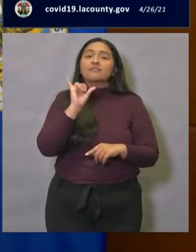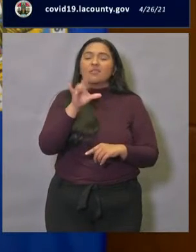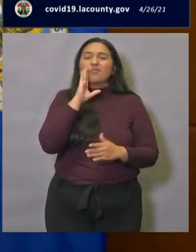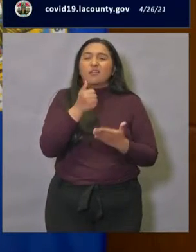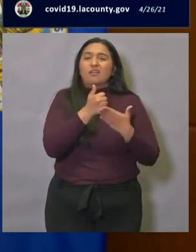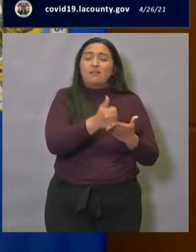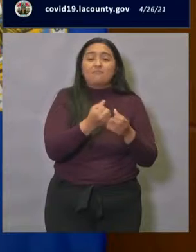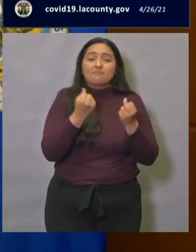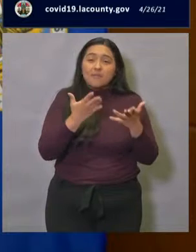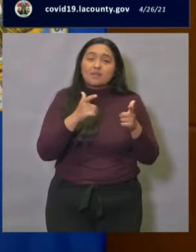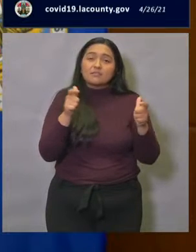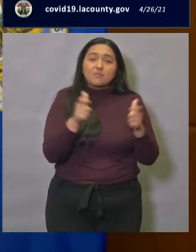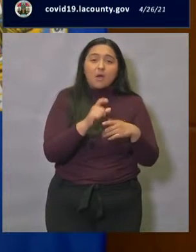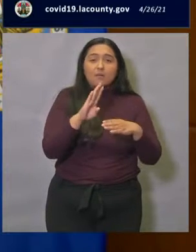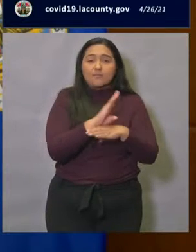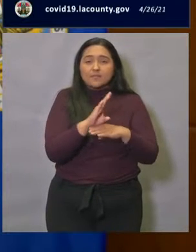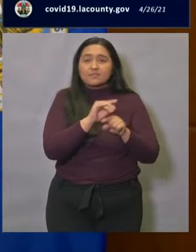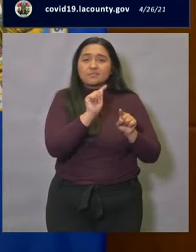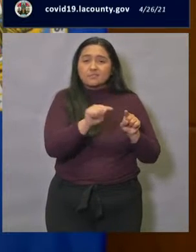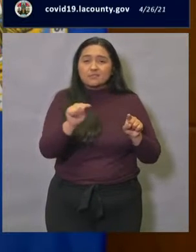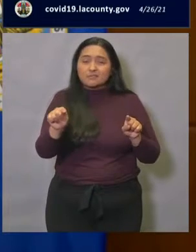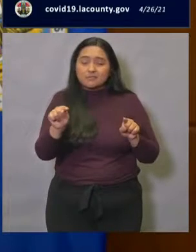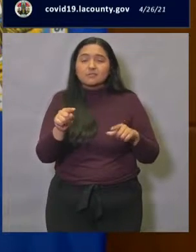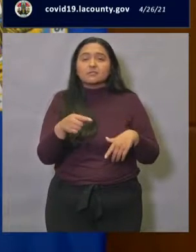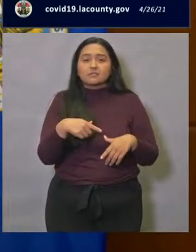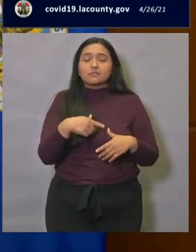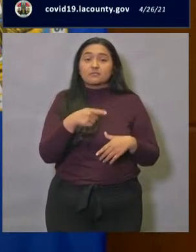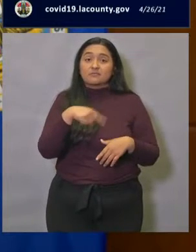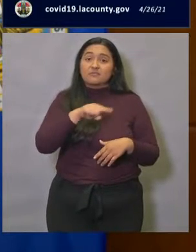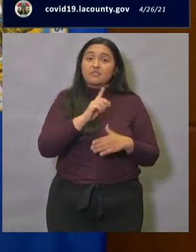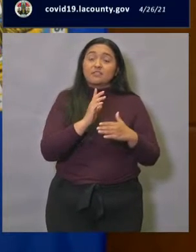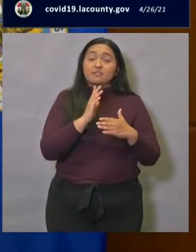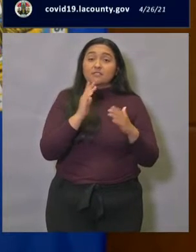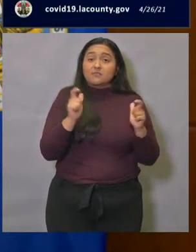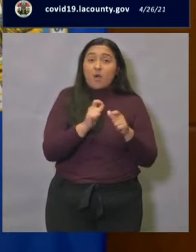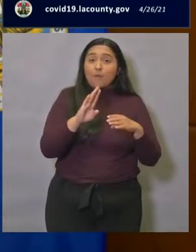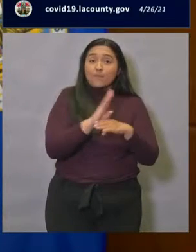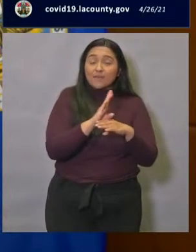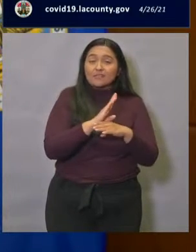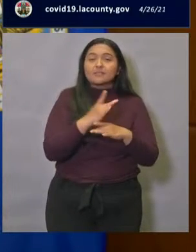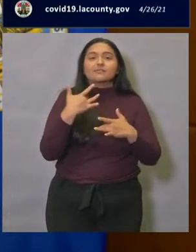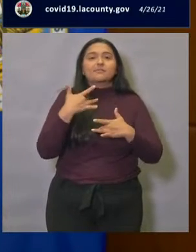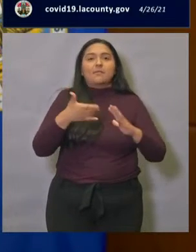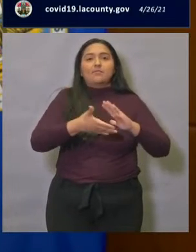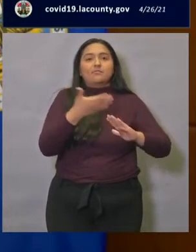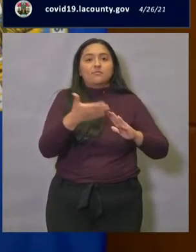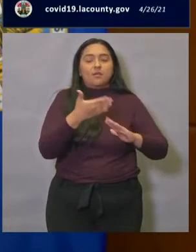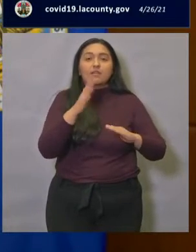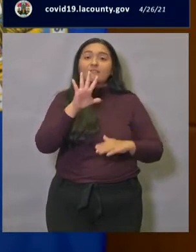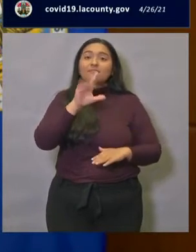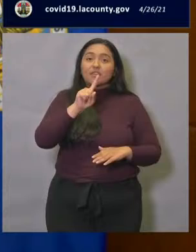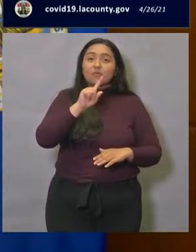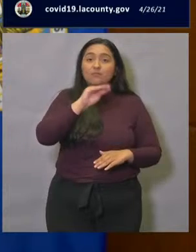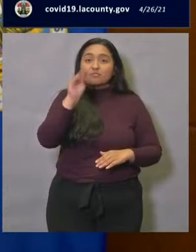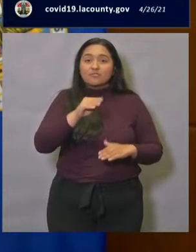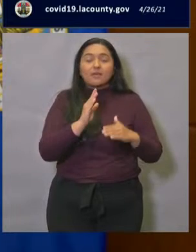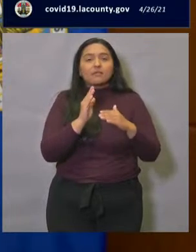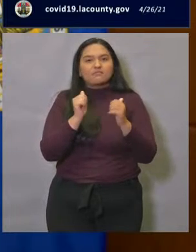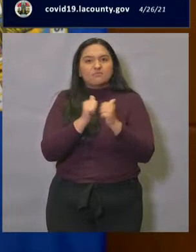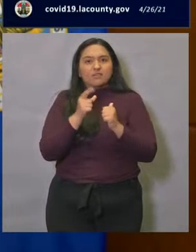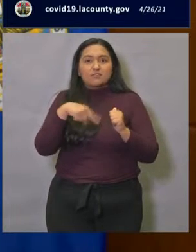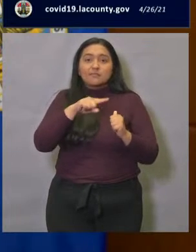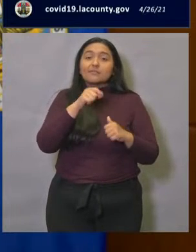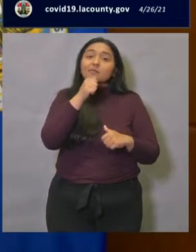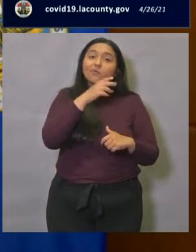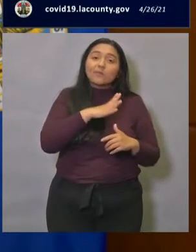más de 51% sean manejados por mujeres, veteranos o personas de color. Si quieren más